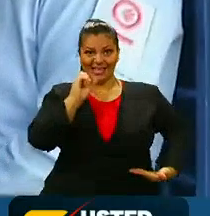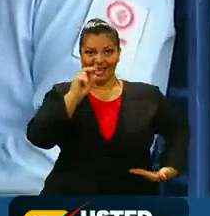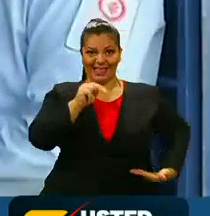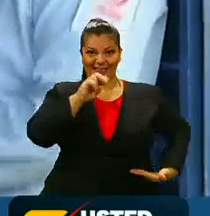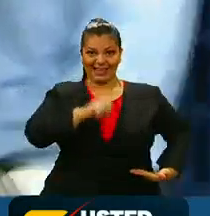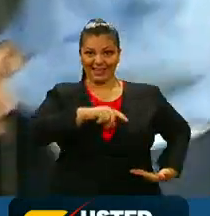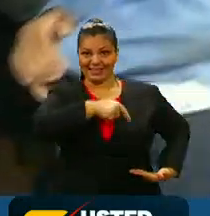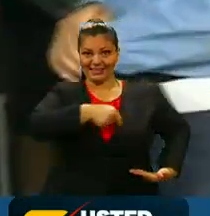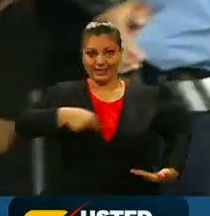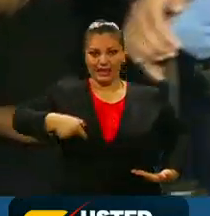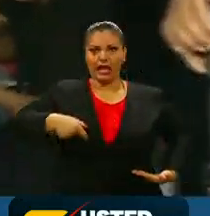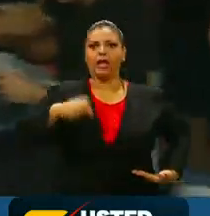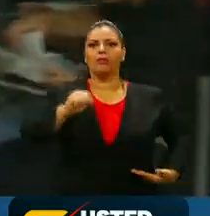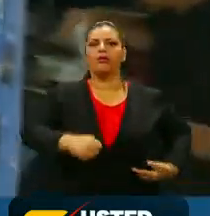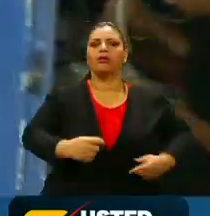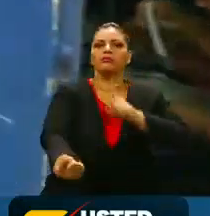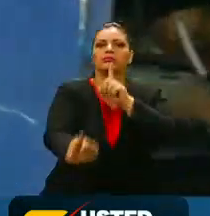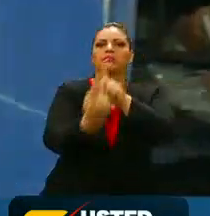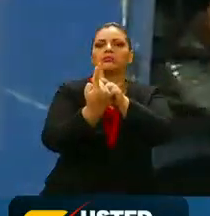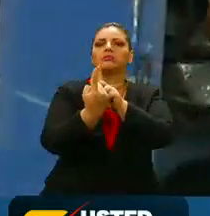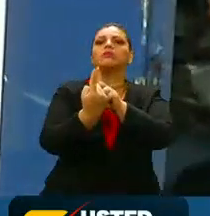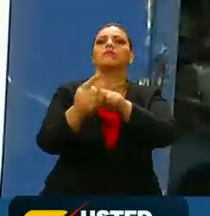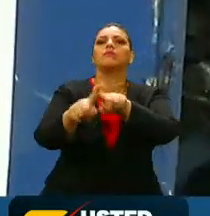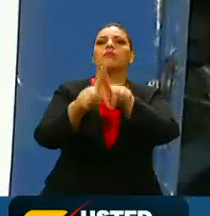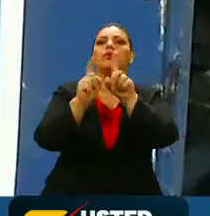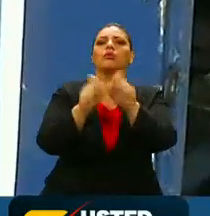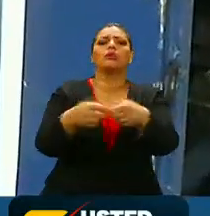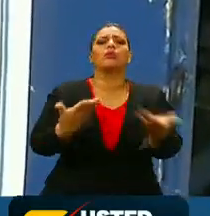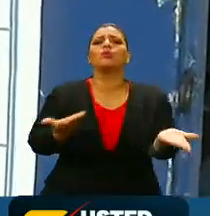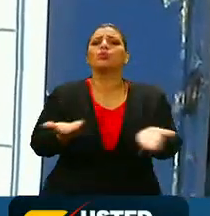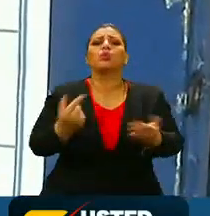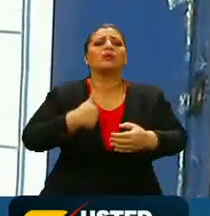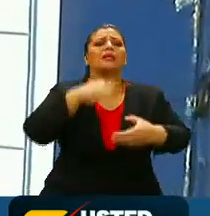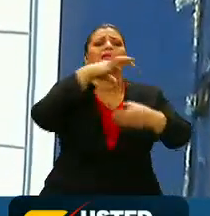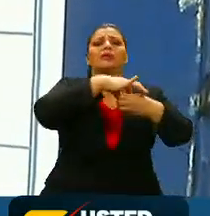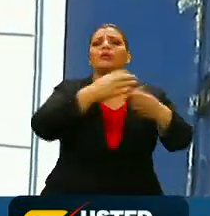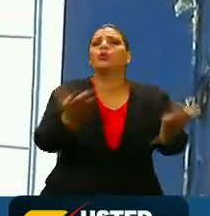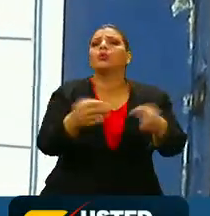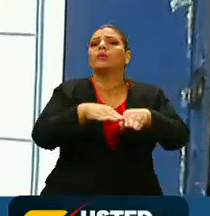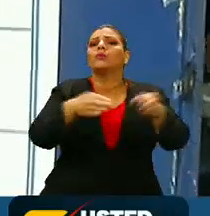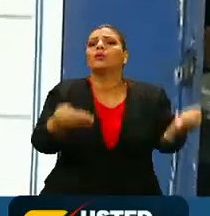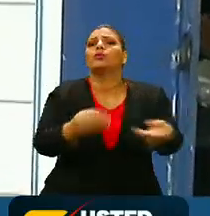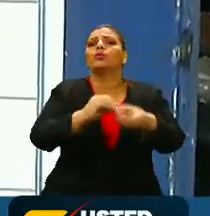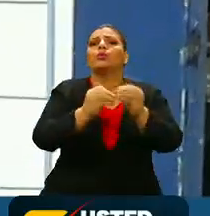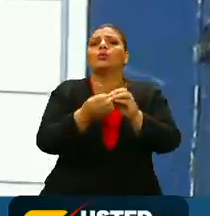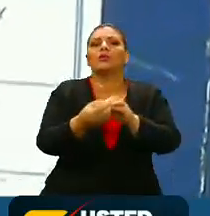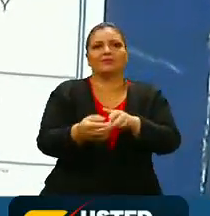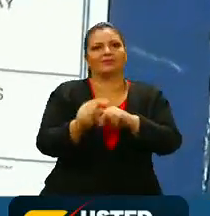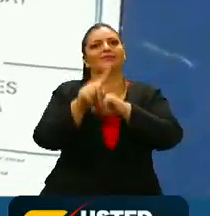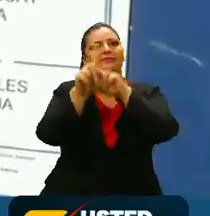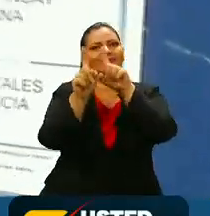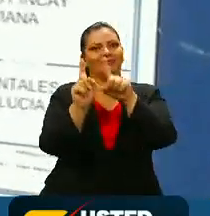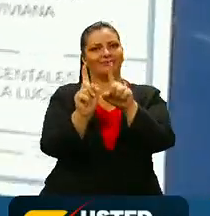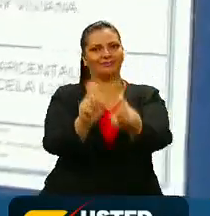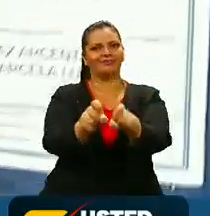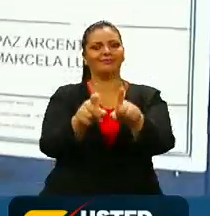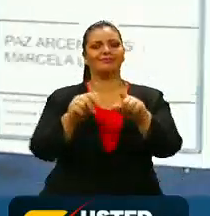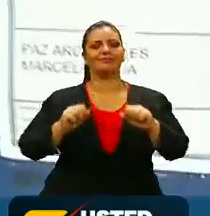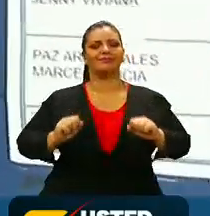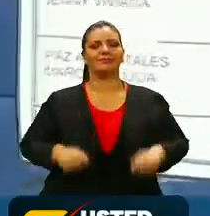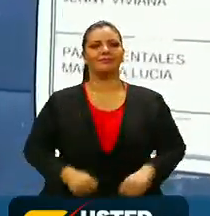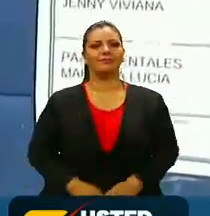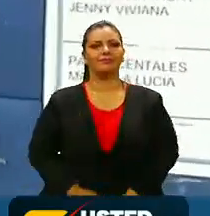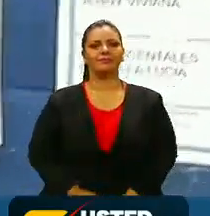la coordinadora de mesa. También vemos pues que los sujetos políticos están haciendo las respectivas consultas a cada coordinador de